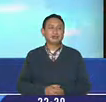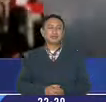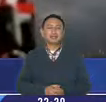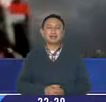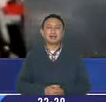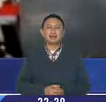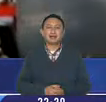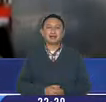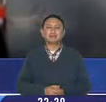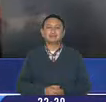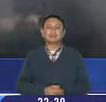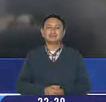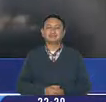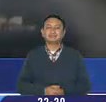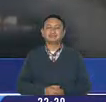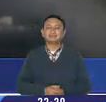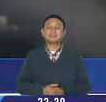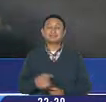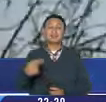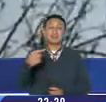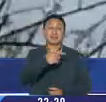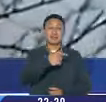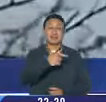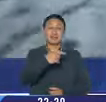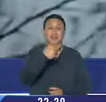mexicana. Escenas que dejaron este panorama.